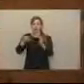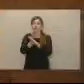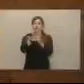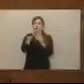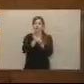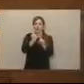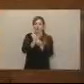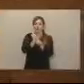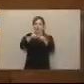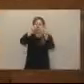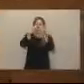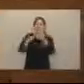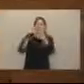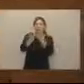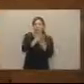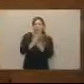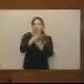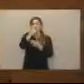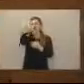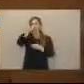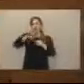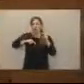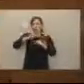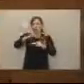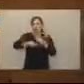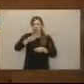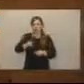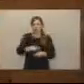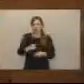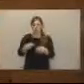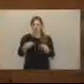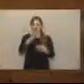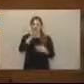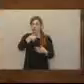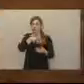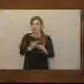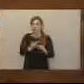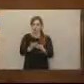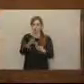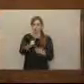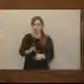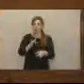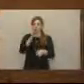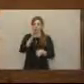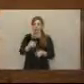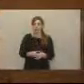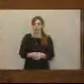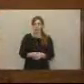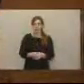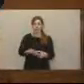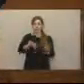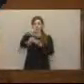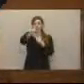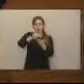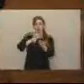de campo para comprobar que las obras se han realizado, ¿no? Por eso lo pedimos y por eso pedimos, además, que sea una